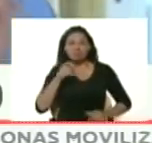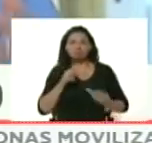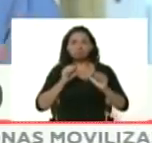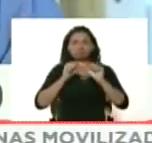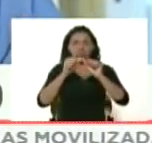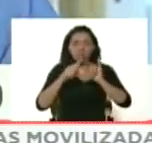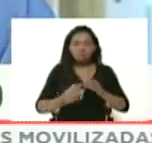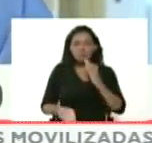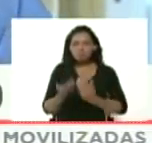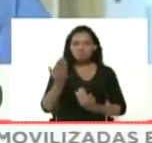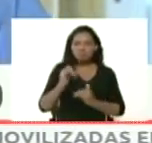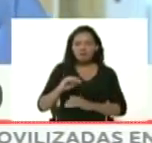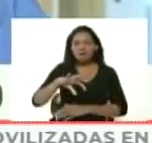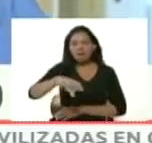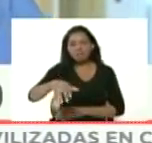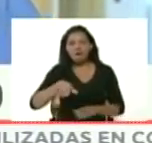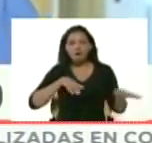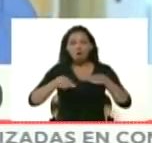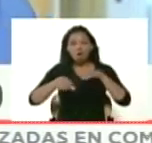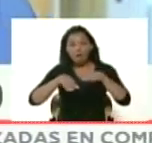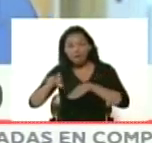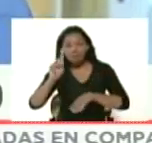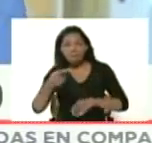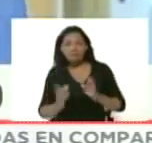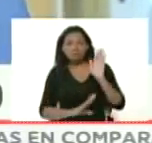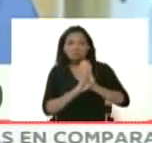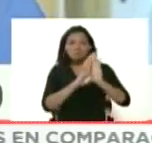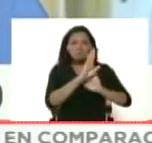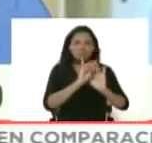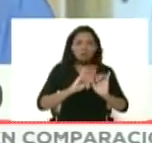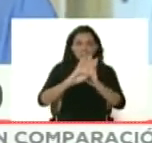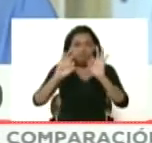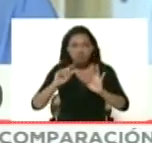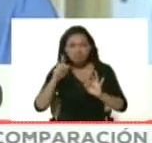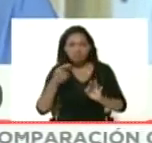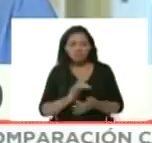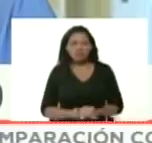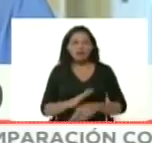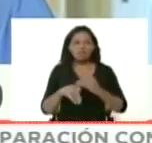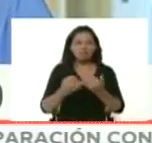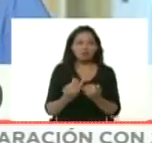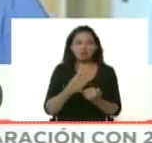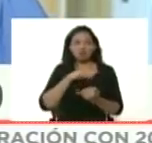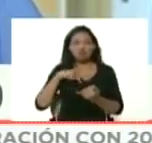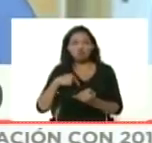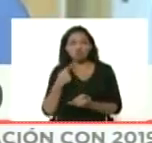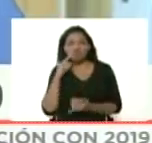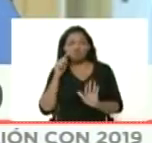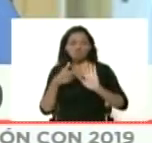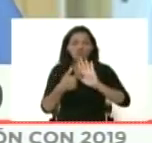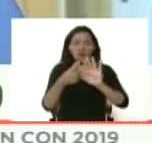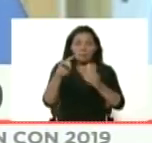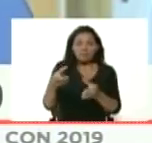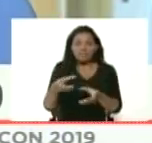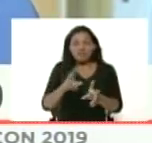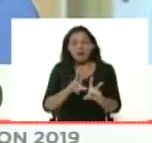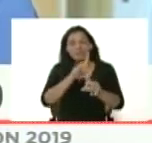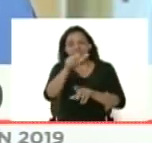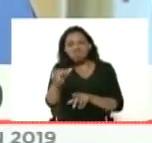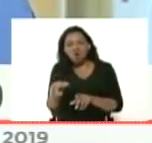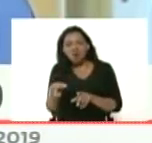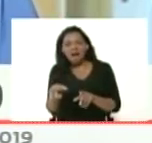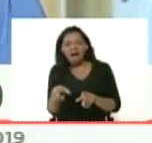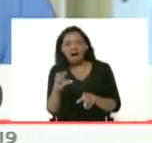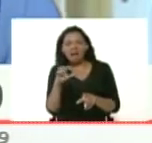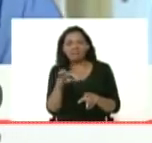manera importante en el estado Cojedes, se ha venido también incrementando y aquí vamos a tener también representante de esa ganadería. La